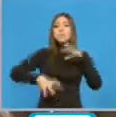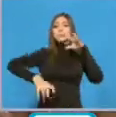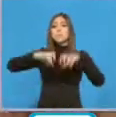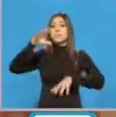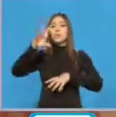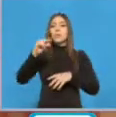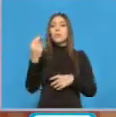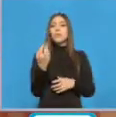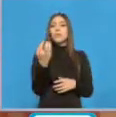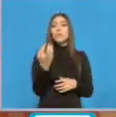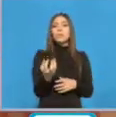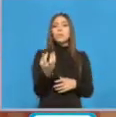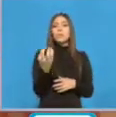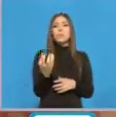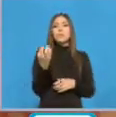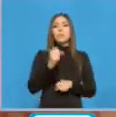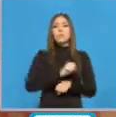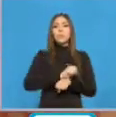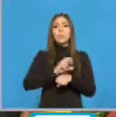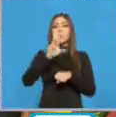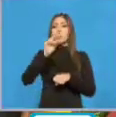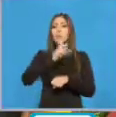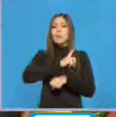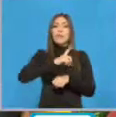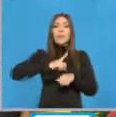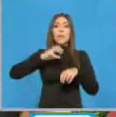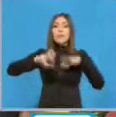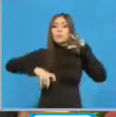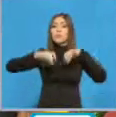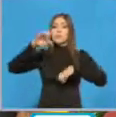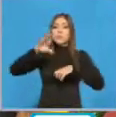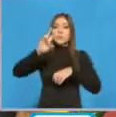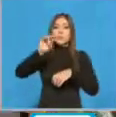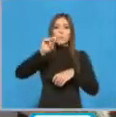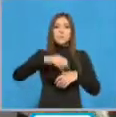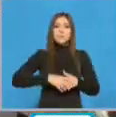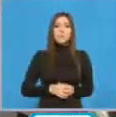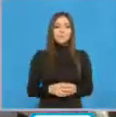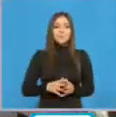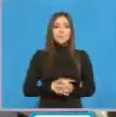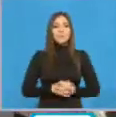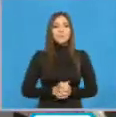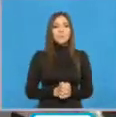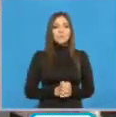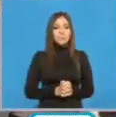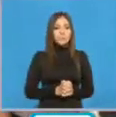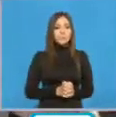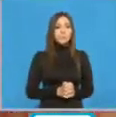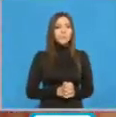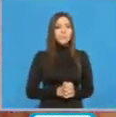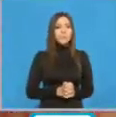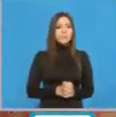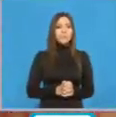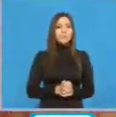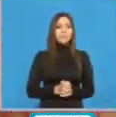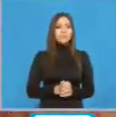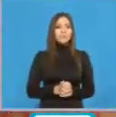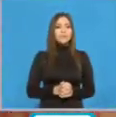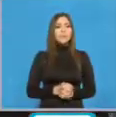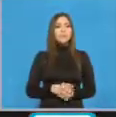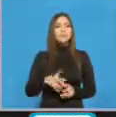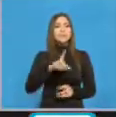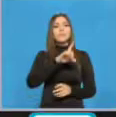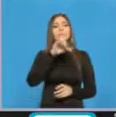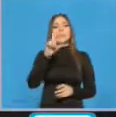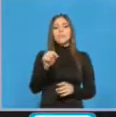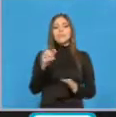Eso sí, Vale. es como un dato no cultural. tiene que hervir. No tiene que hervir para nada. ¿Ok? Ay, sí, que se hace para atrás. Oye, Pues es sí. que anda vuelto loco